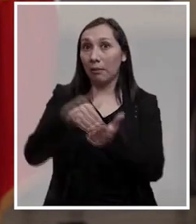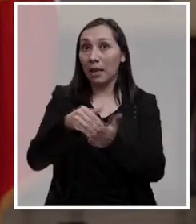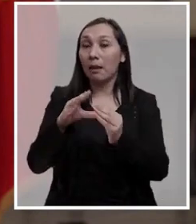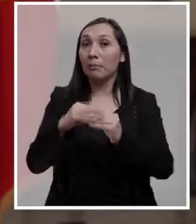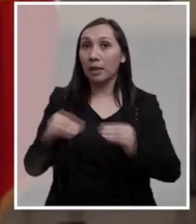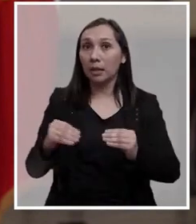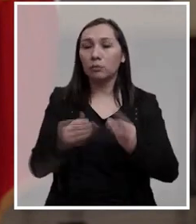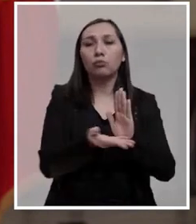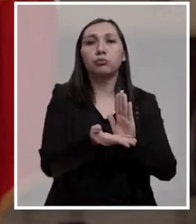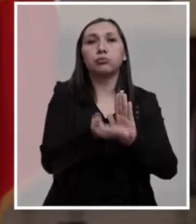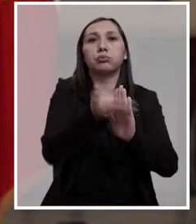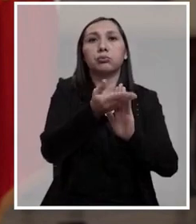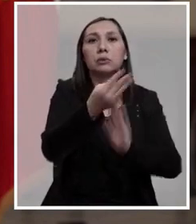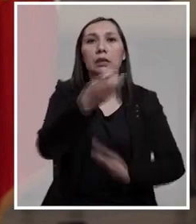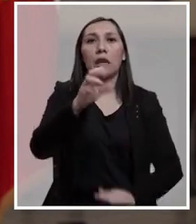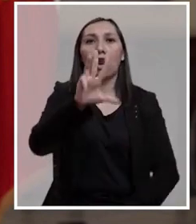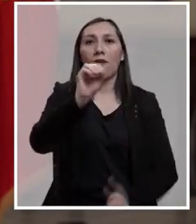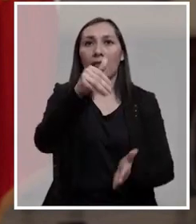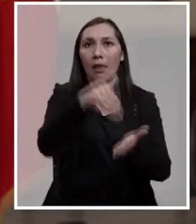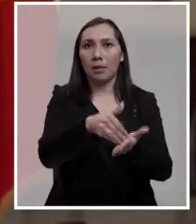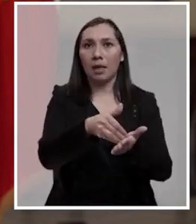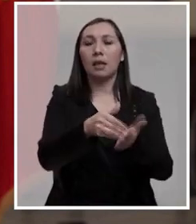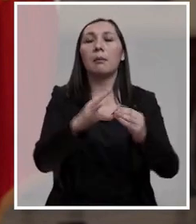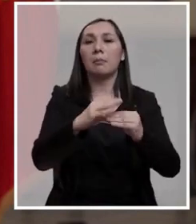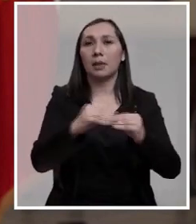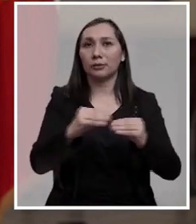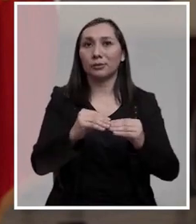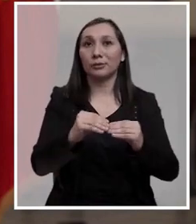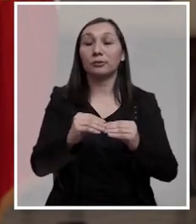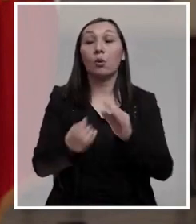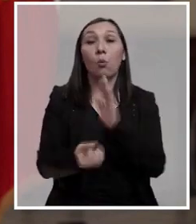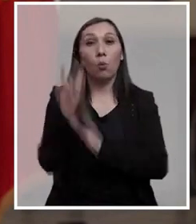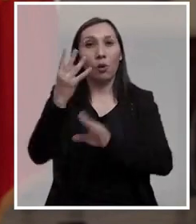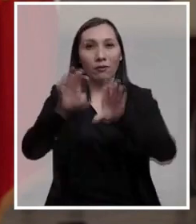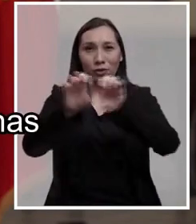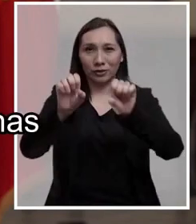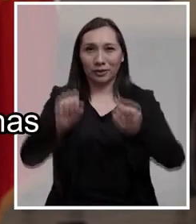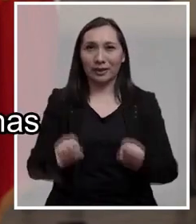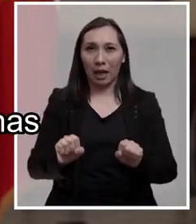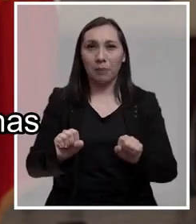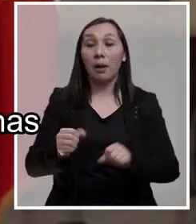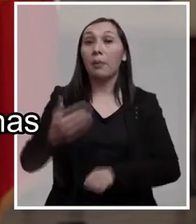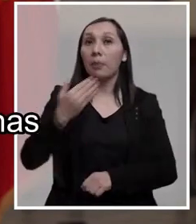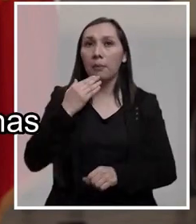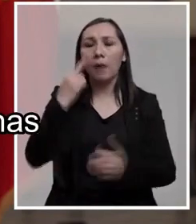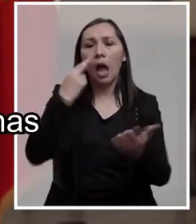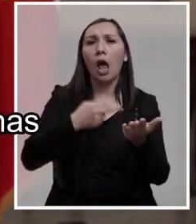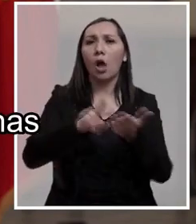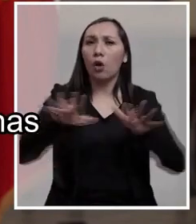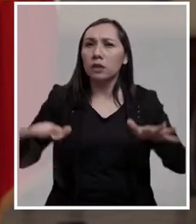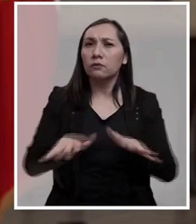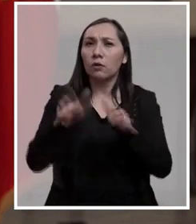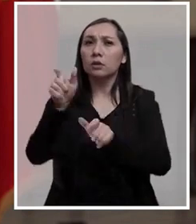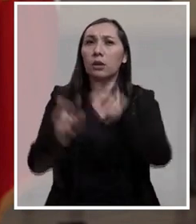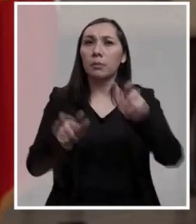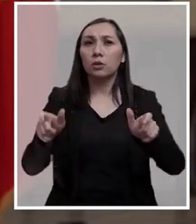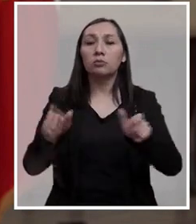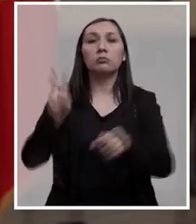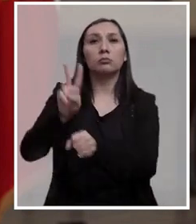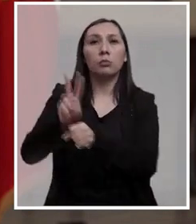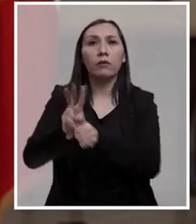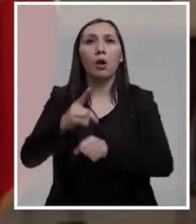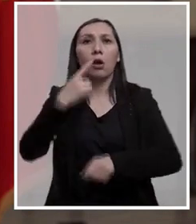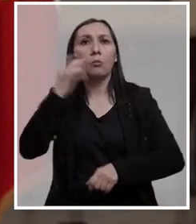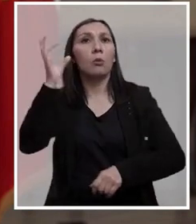mil pesos a una de 390.000 este nuevo sistema también reconocerá el esfuerzo de personas como las